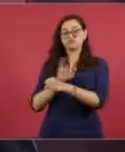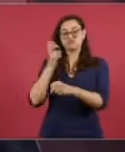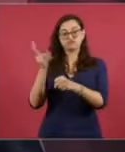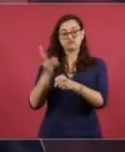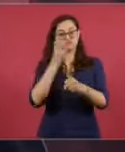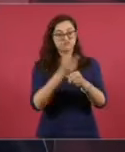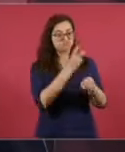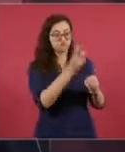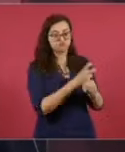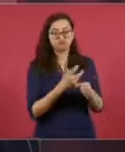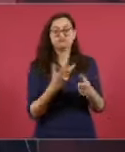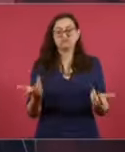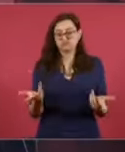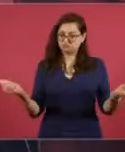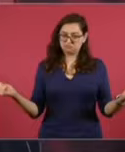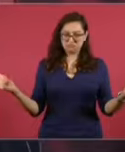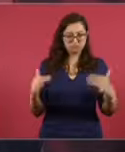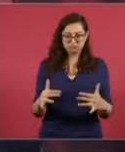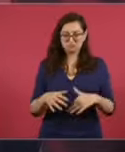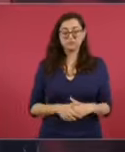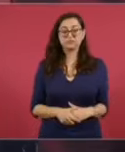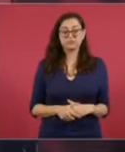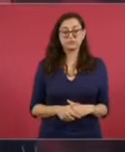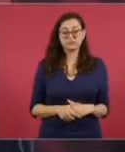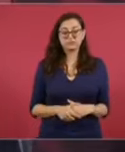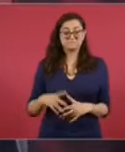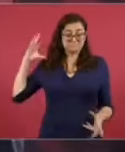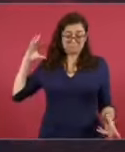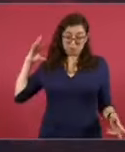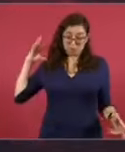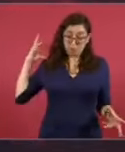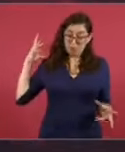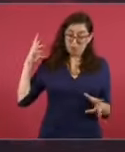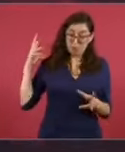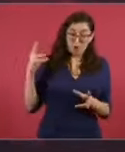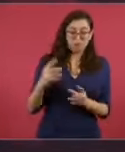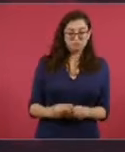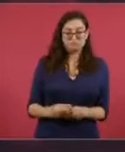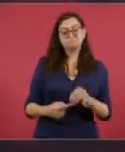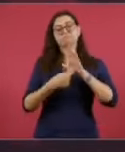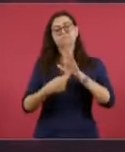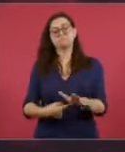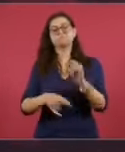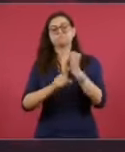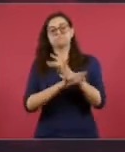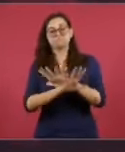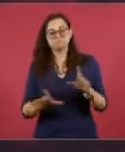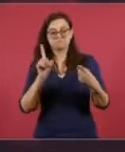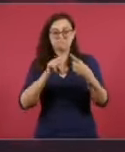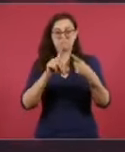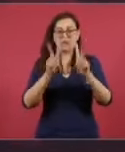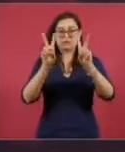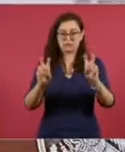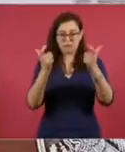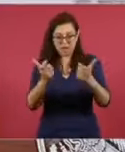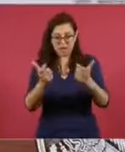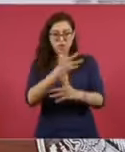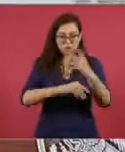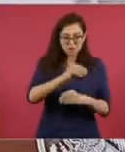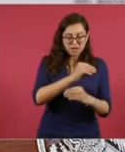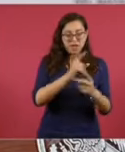invitados, los que quieran acompañarnos. Entonces voy a dar a conocer cómo está la economía del país,